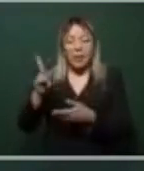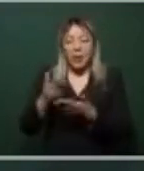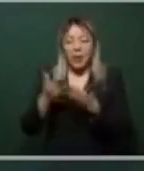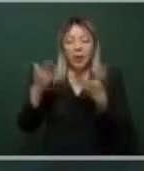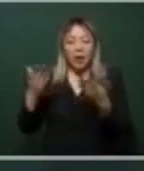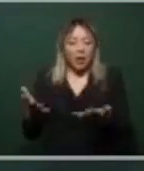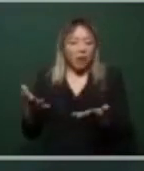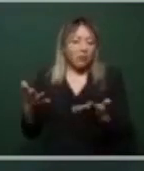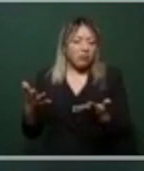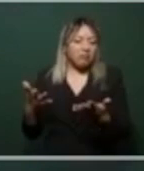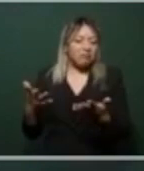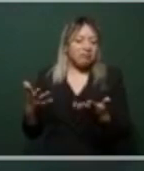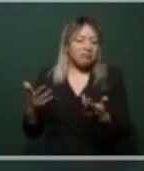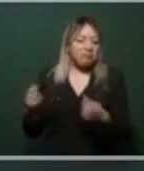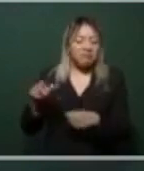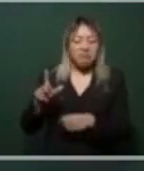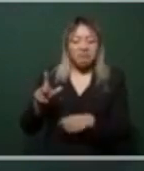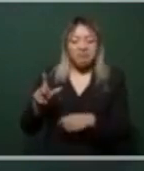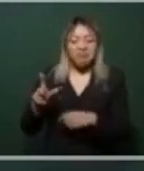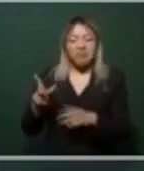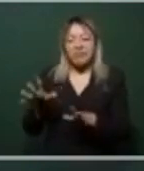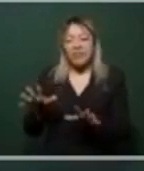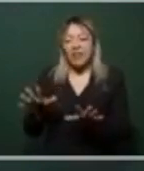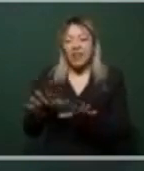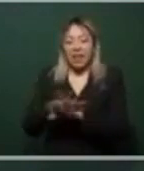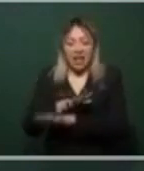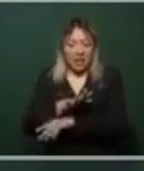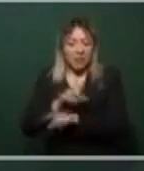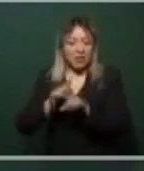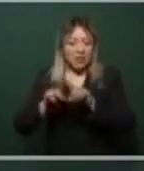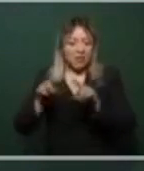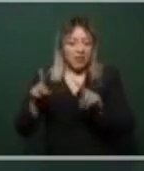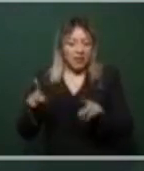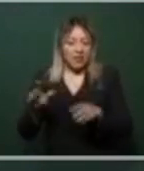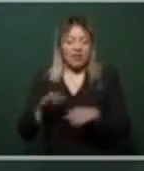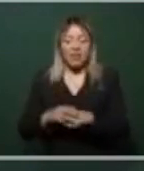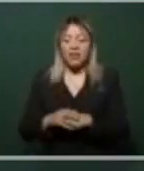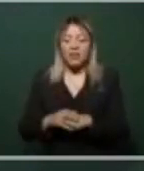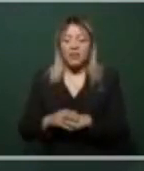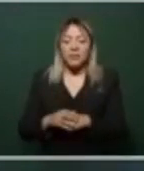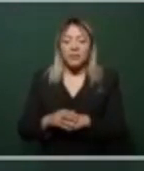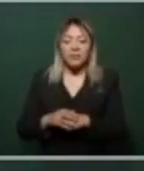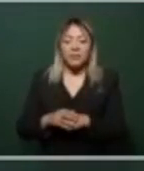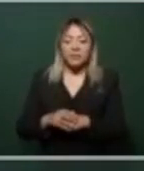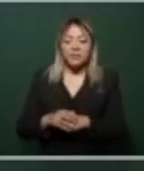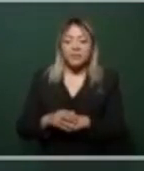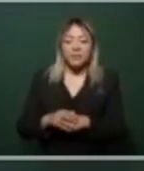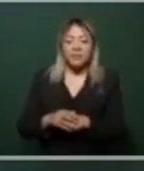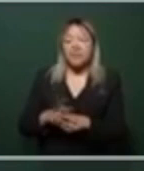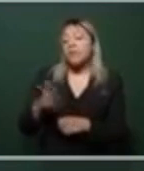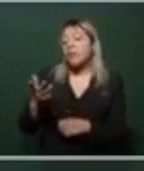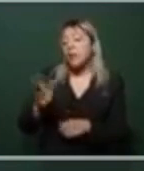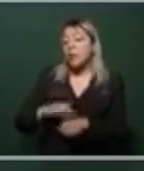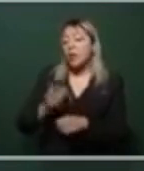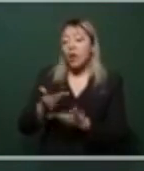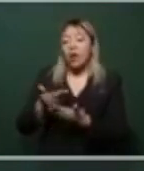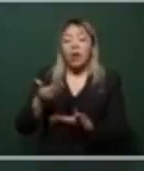vuelve a lo mismo, se distinguió por ser gente,